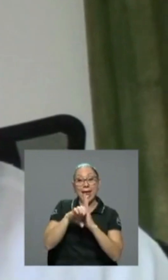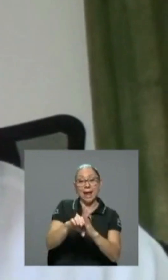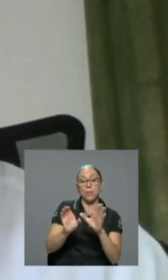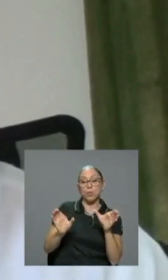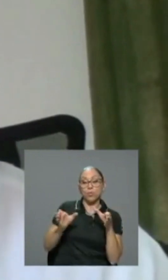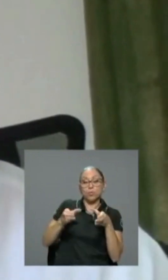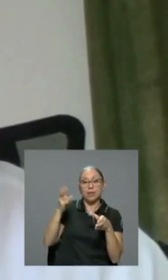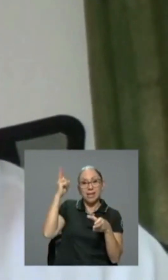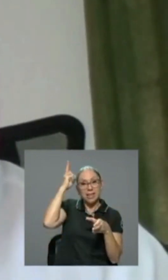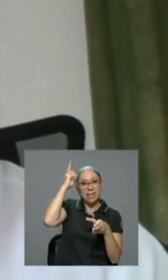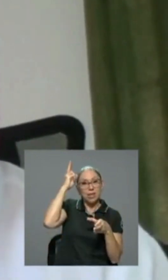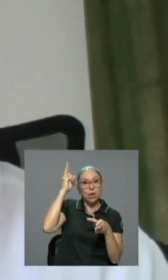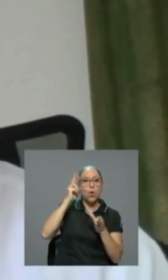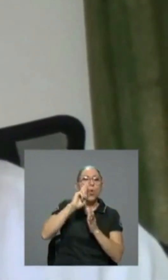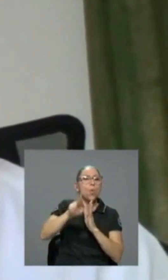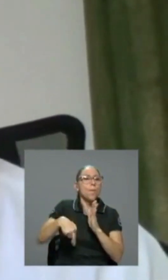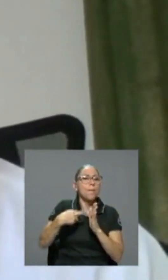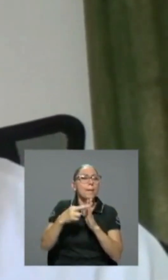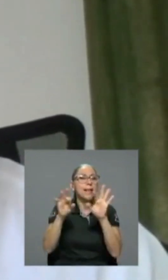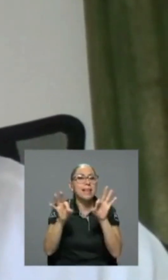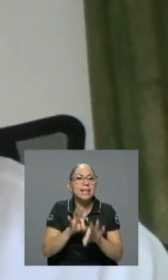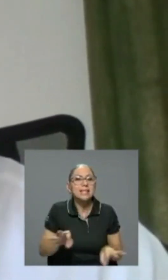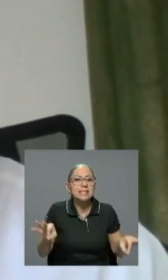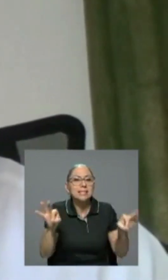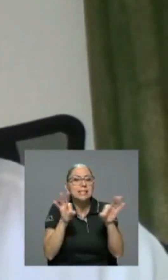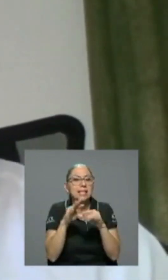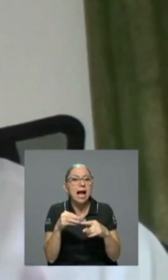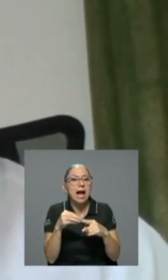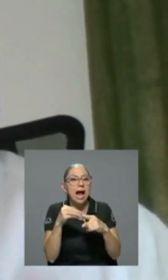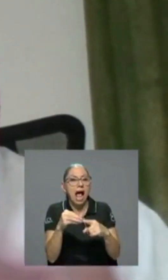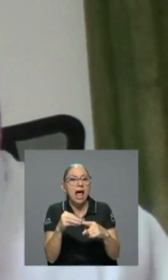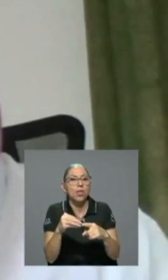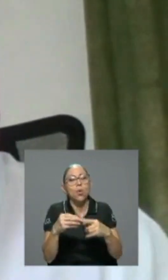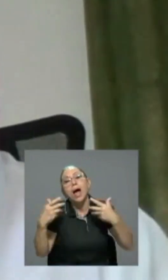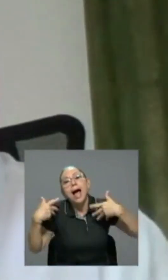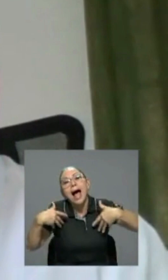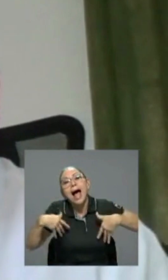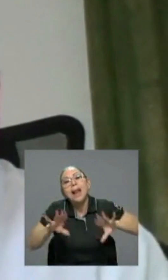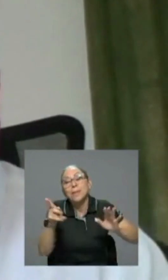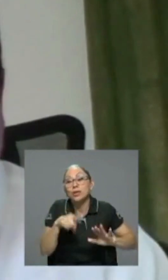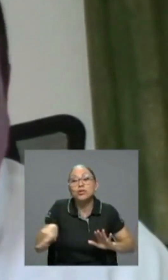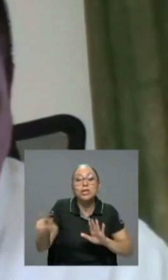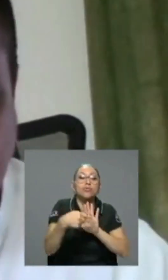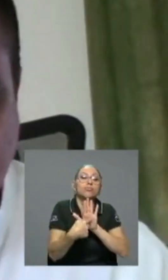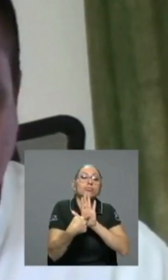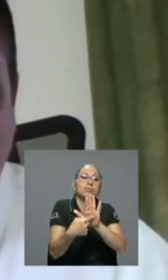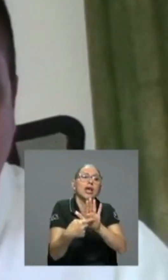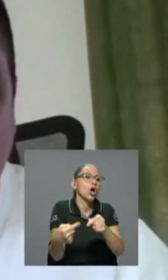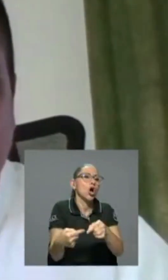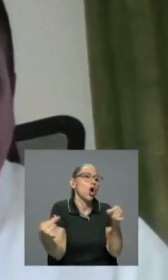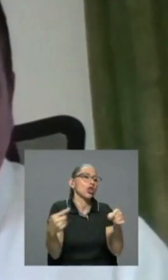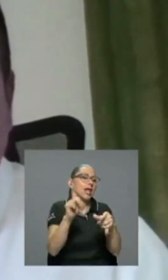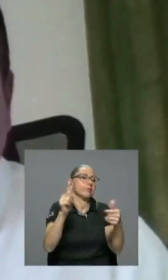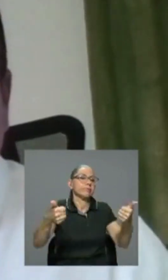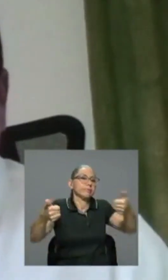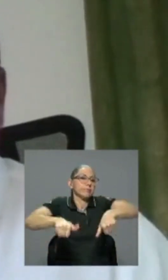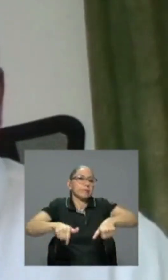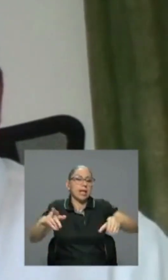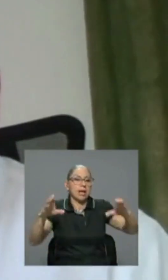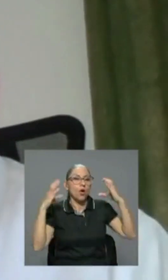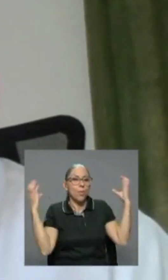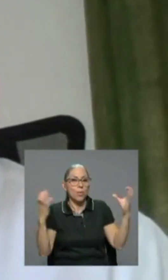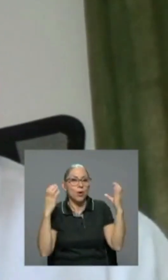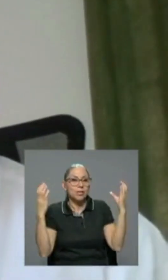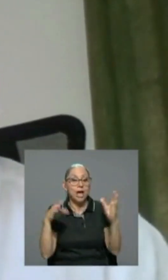papel relevante o un papel destacado o al menos se manifestaron en contra de esta conmemoración. Por ejemplo,